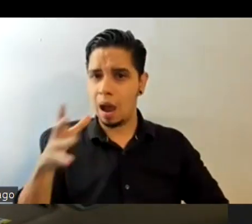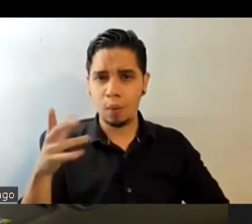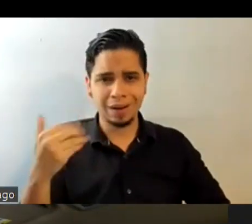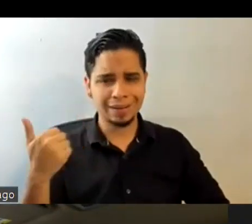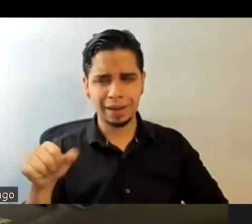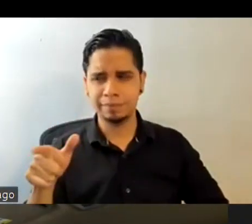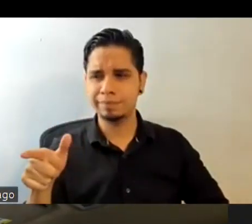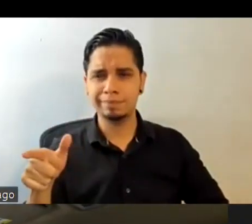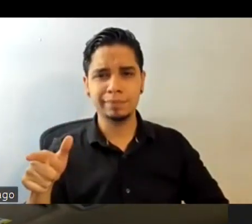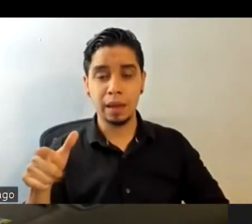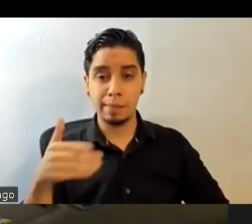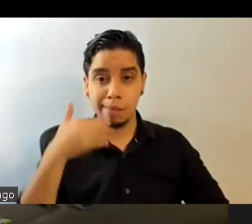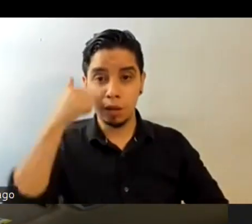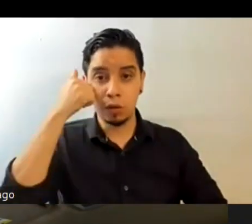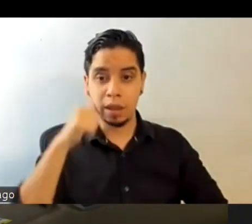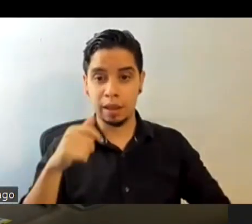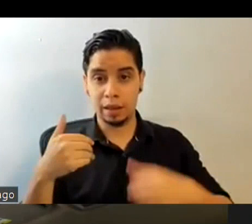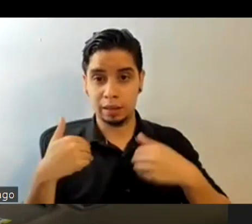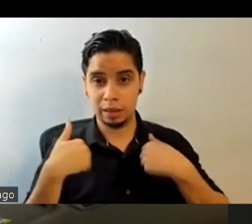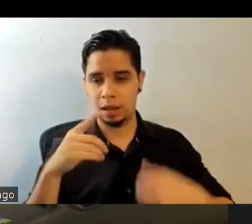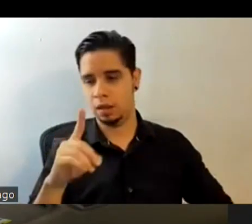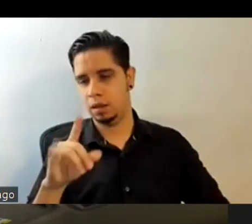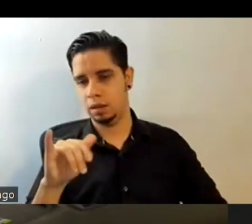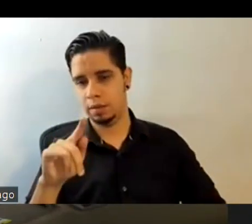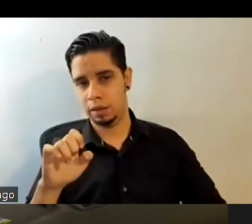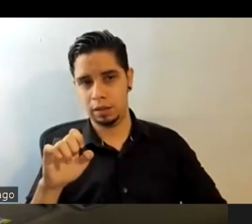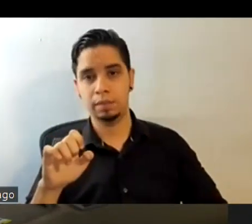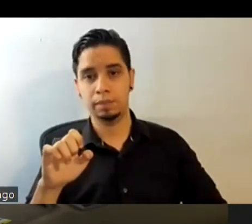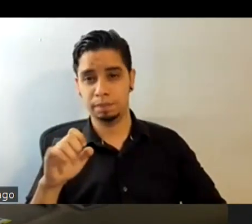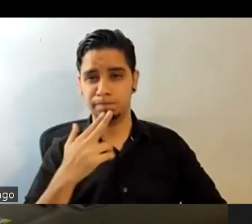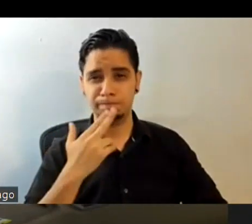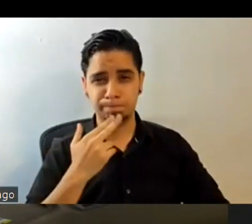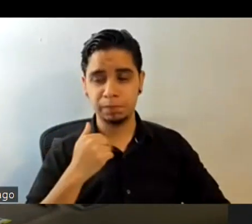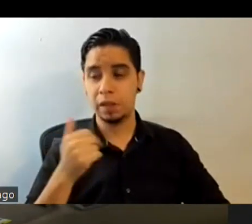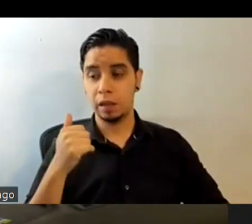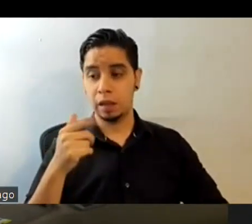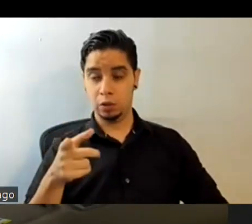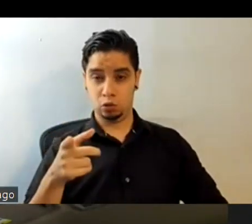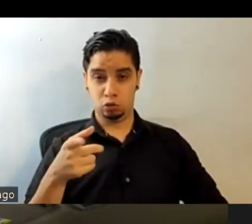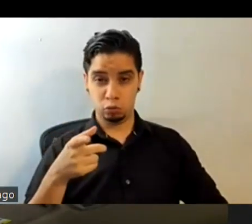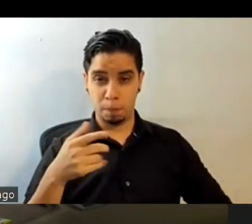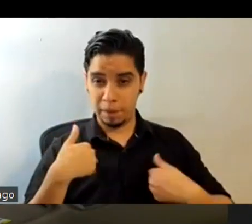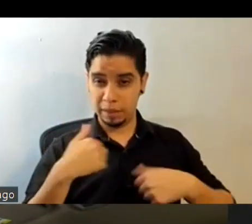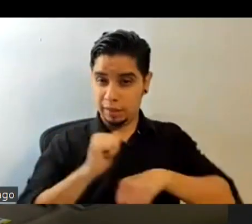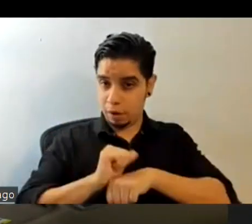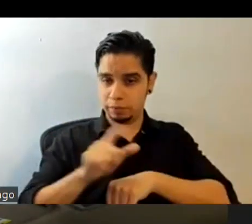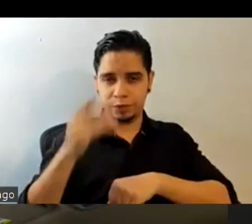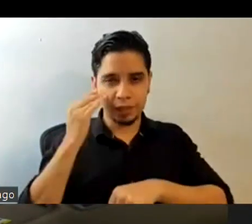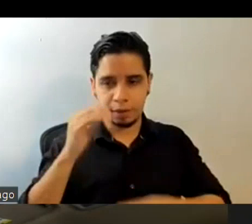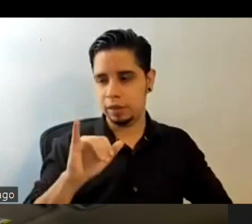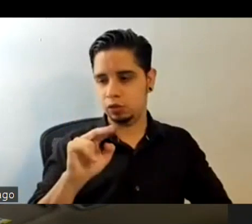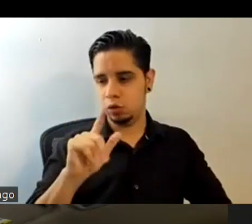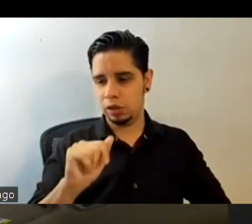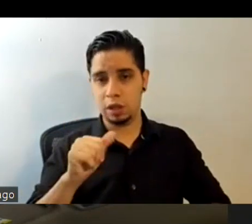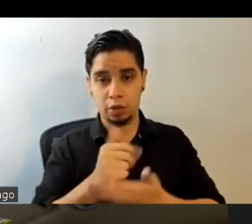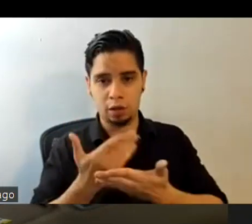diabetes, entonces yo era el encargado de ponerle la insulina, de llevarla al médico, entonces yo tenía toda esa interacción. Además a mí me dio